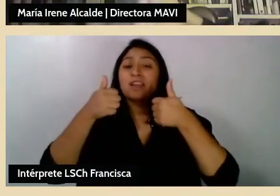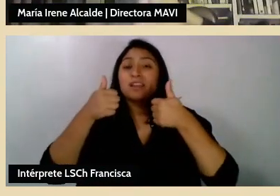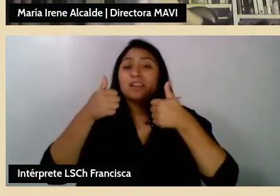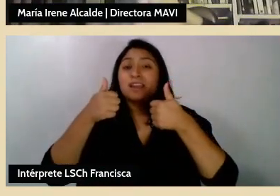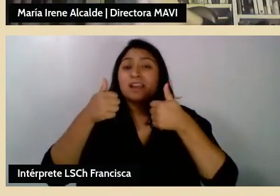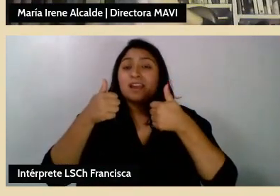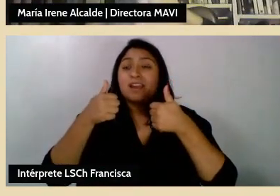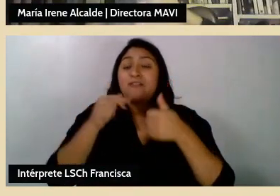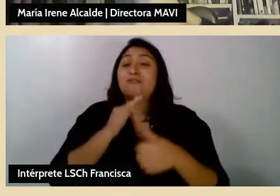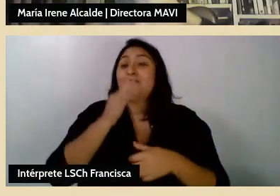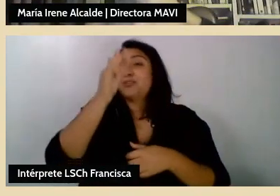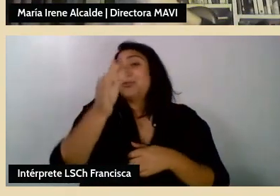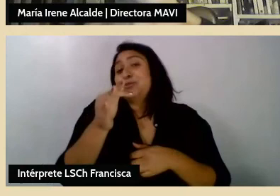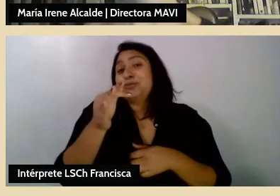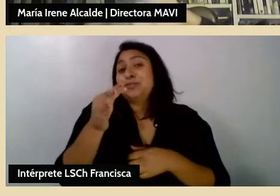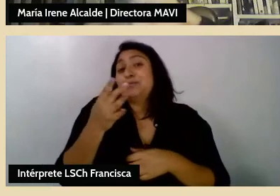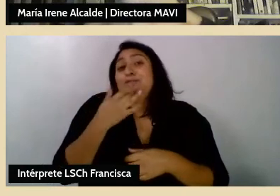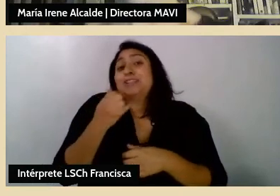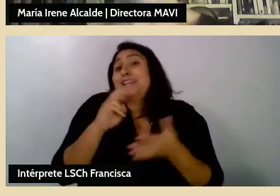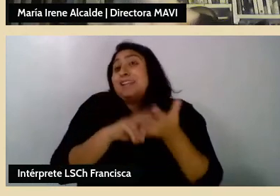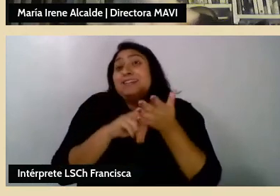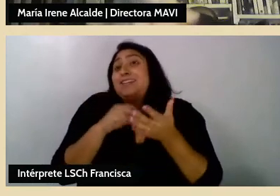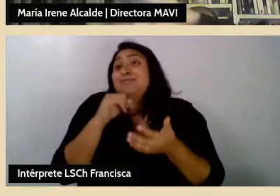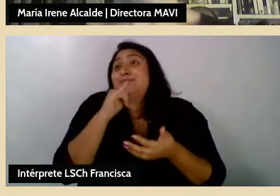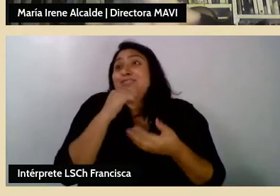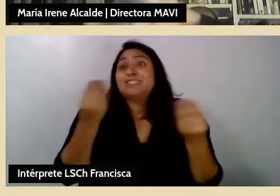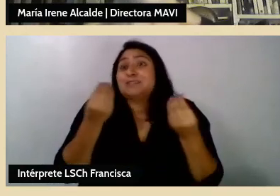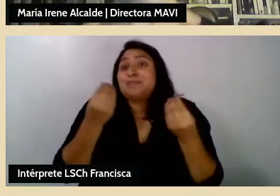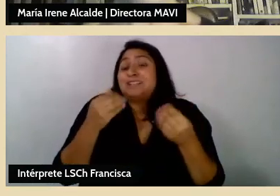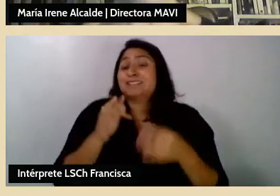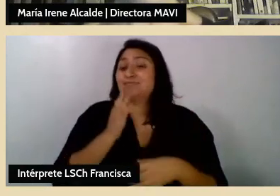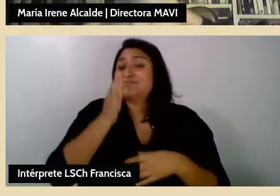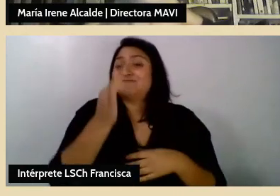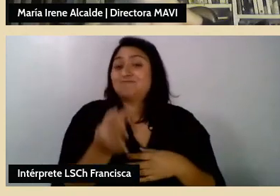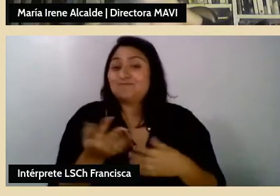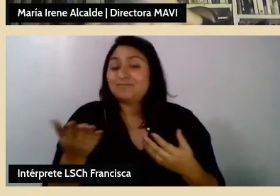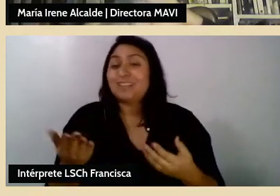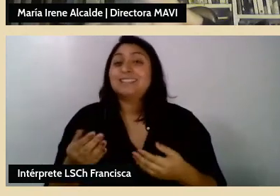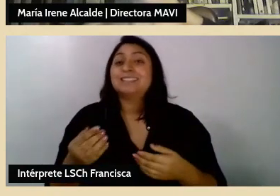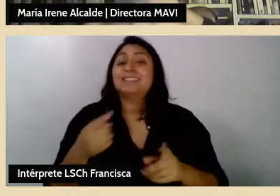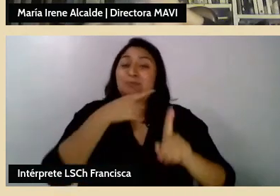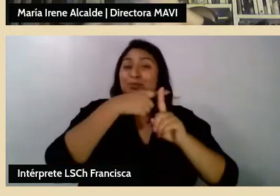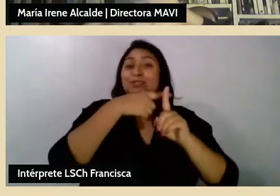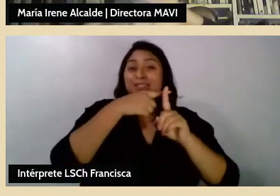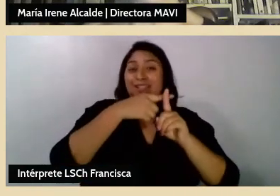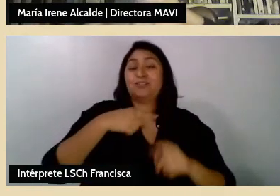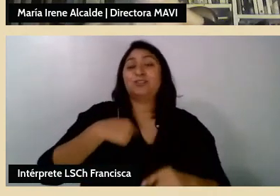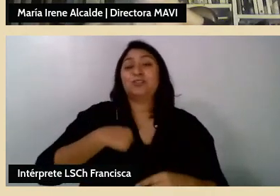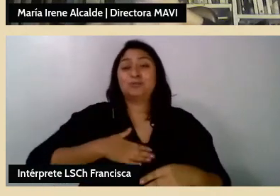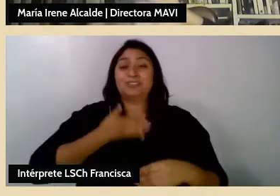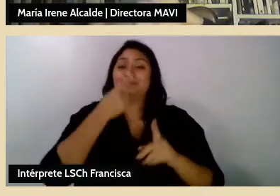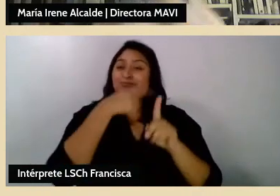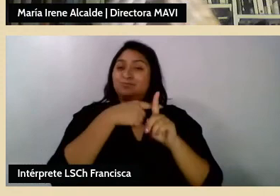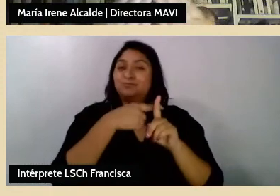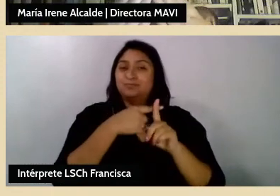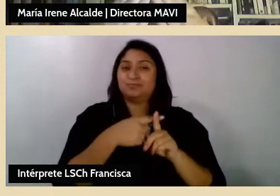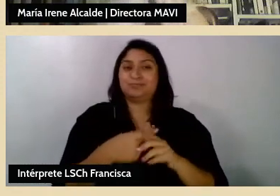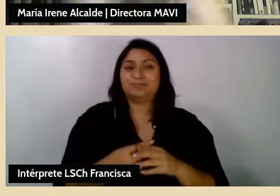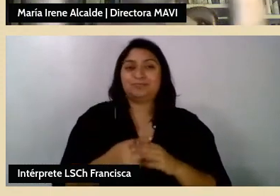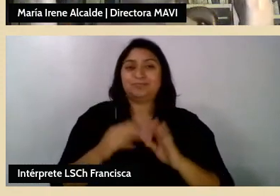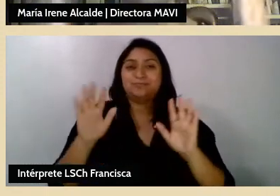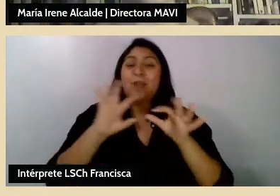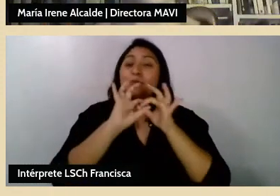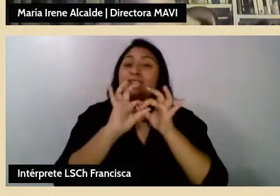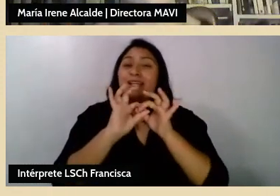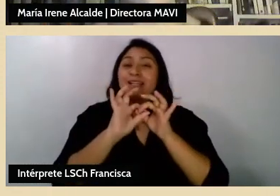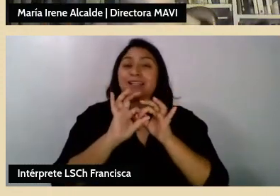un buen futuro, porque en realidad nadie sabe lo que nos espera de acá adelante. Así que seamos optimistas, voy con esa señal. Eso. Muchas gracias por